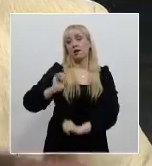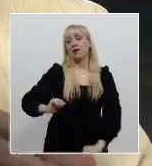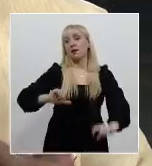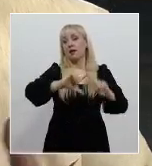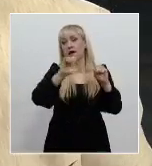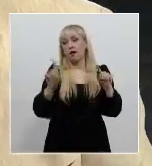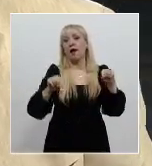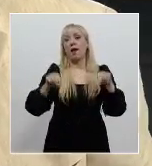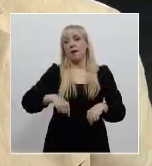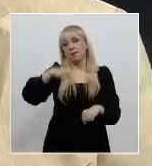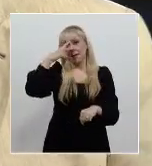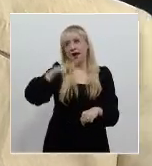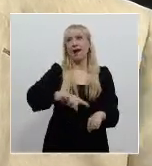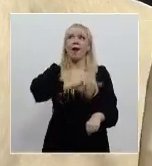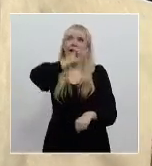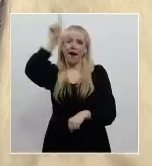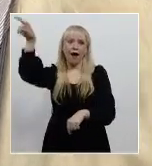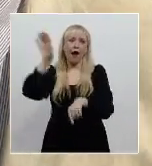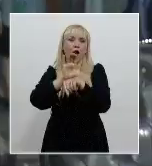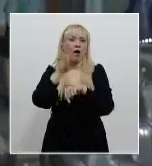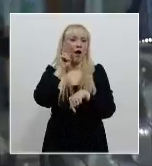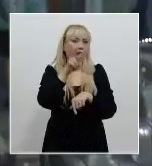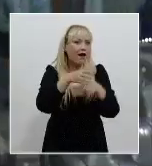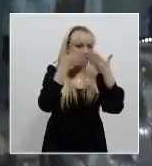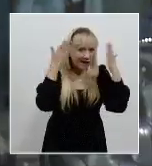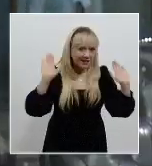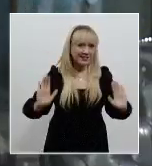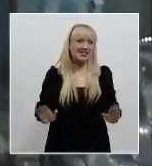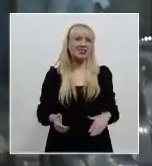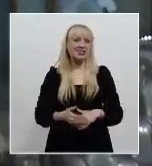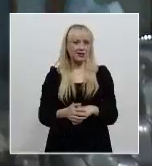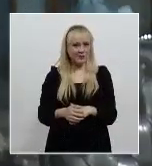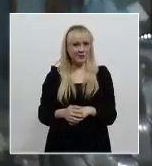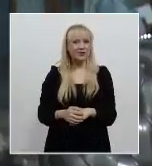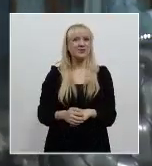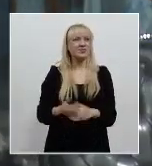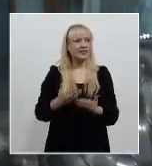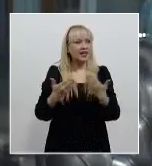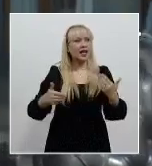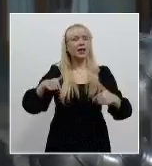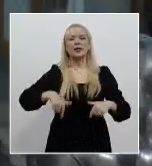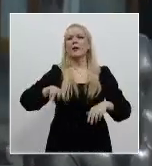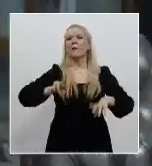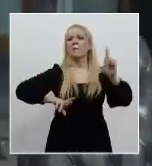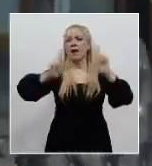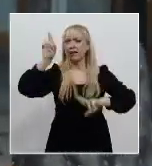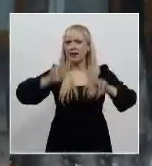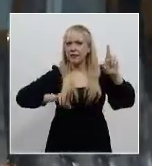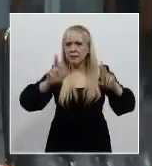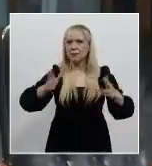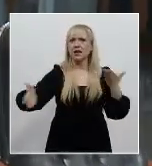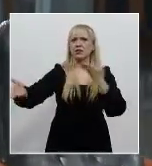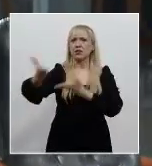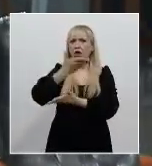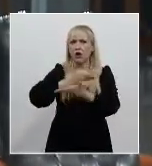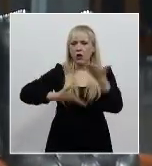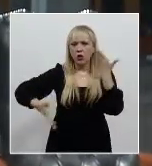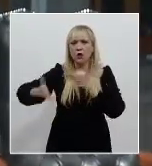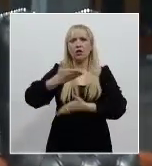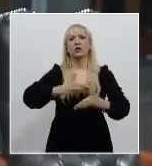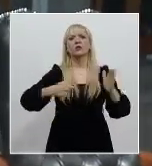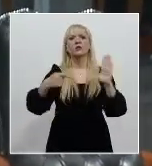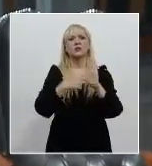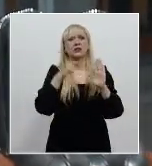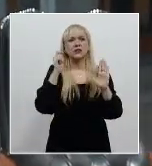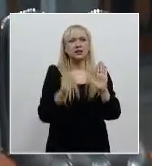México allá a nuestros hermanos colombianos. Que se abre el espectro de participación, el espectro para generar contenidos